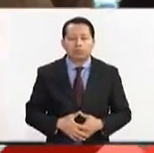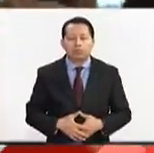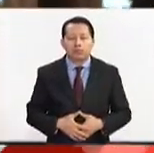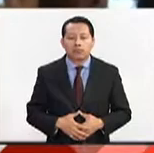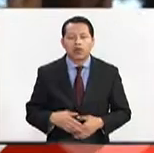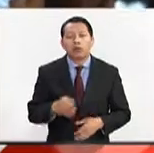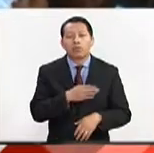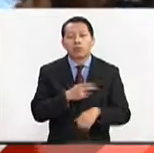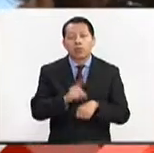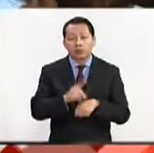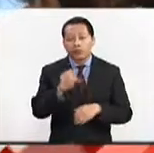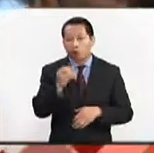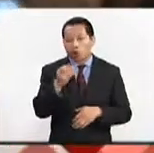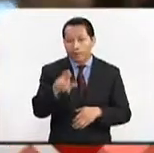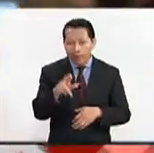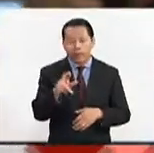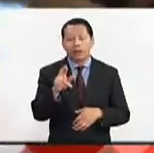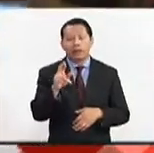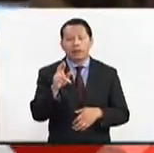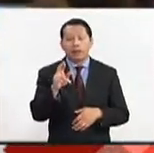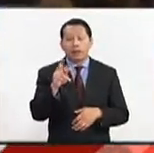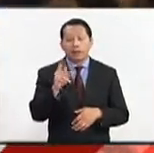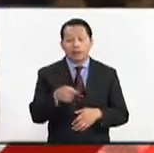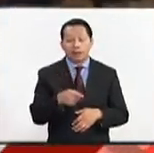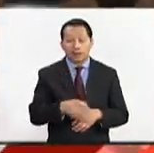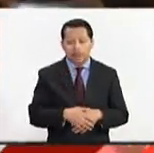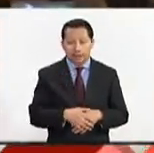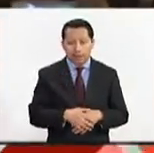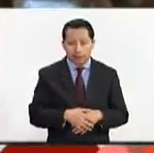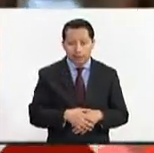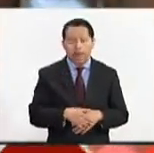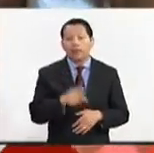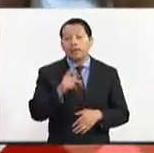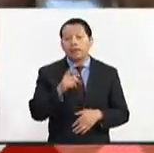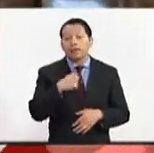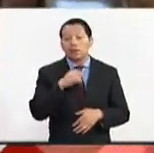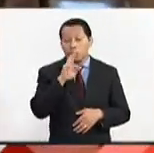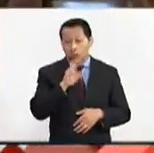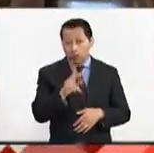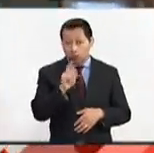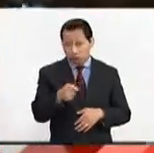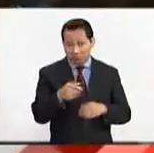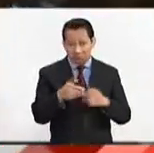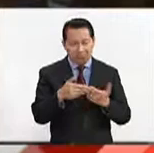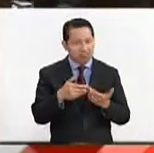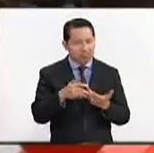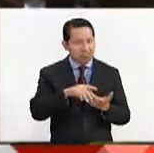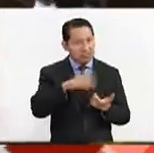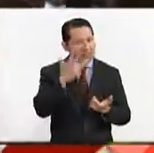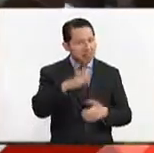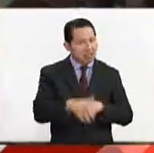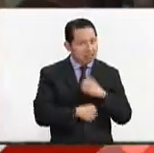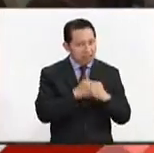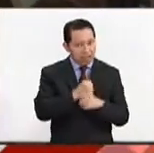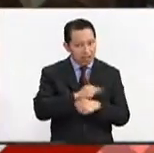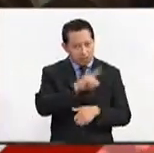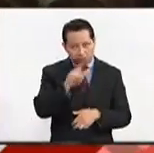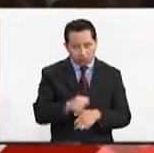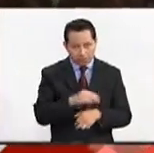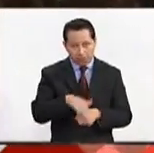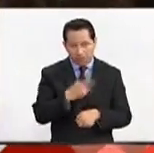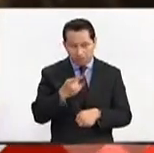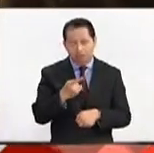Buenos días, Omar. Antes de te respondo yéndome a 10 años después, pues a veces no tenemos demasiado